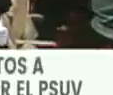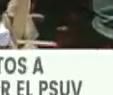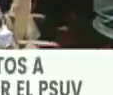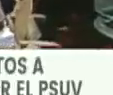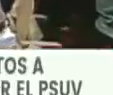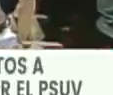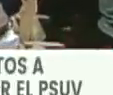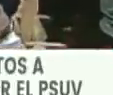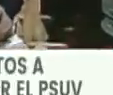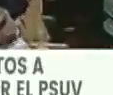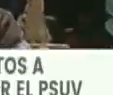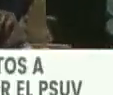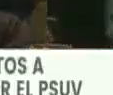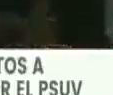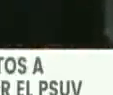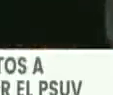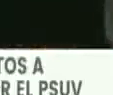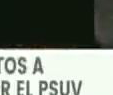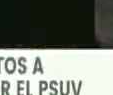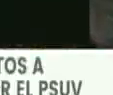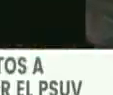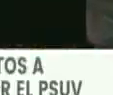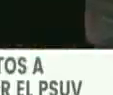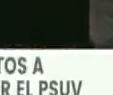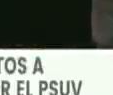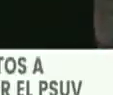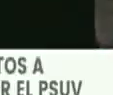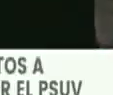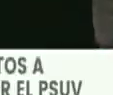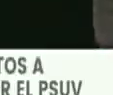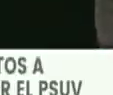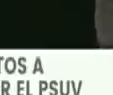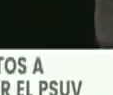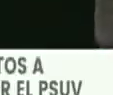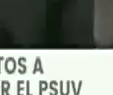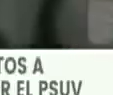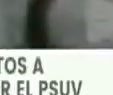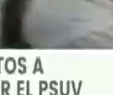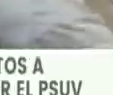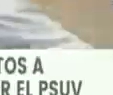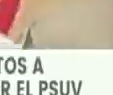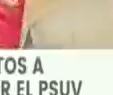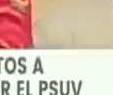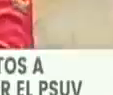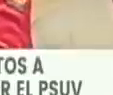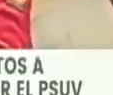del 27 de junio, un reconocimiento por todo el trabajo y todo el esfuerzo.